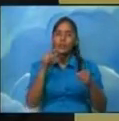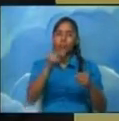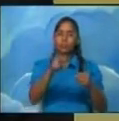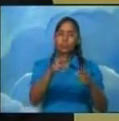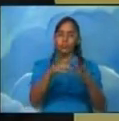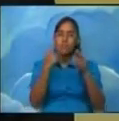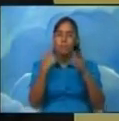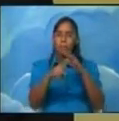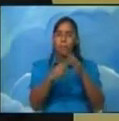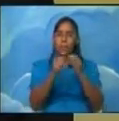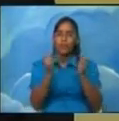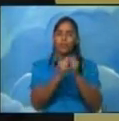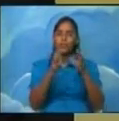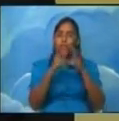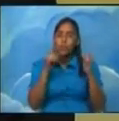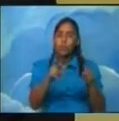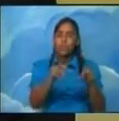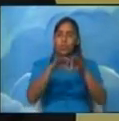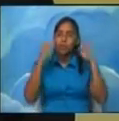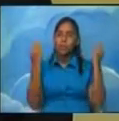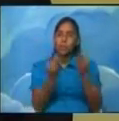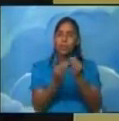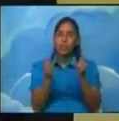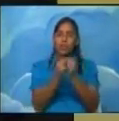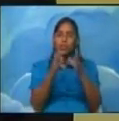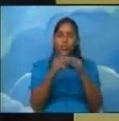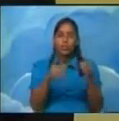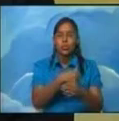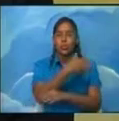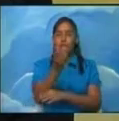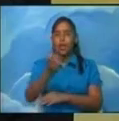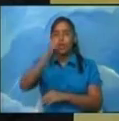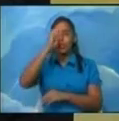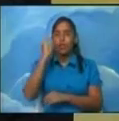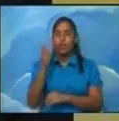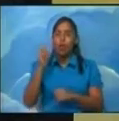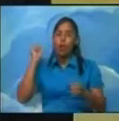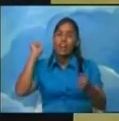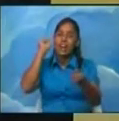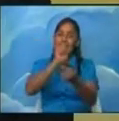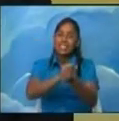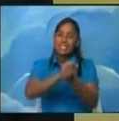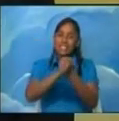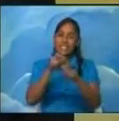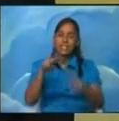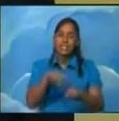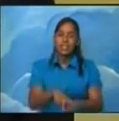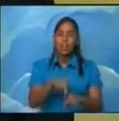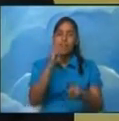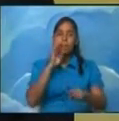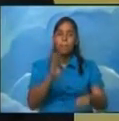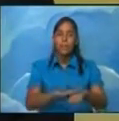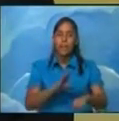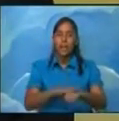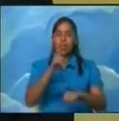a Abirán, con toda su familia, con todos sus enseres. Dios castiga el pecado.